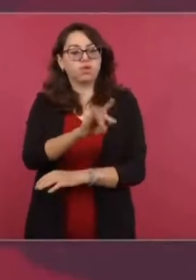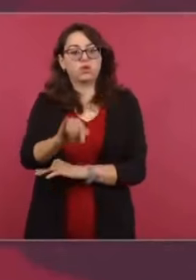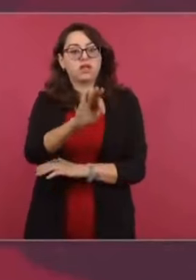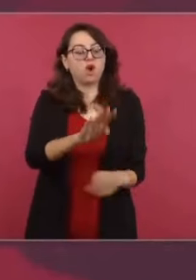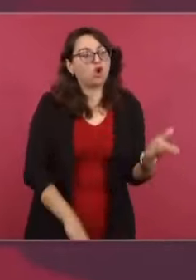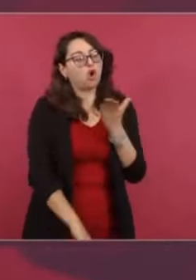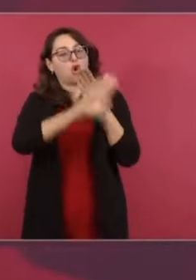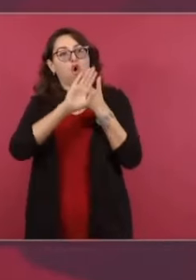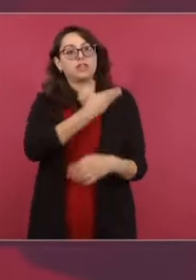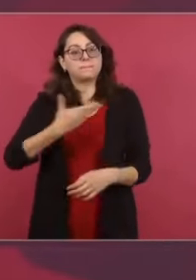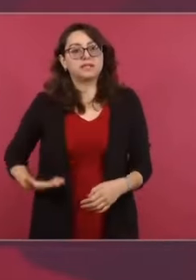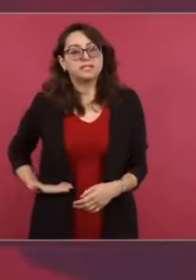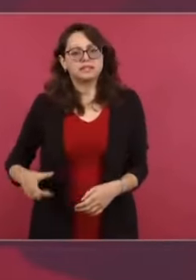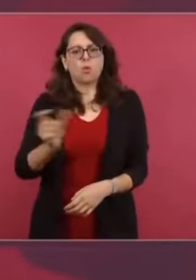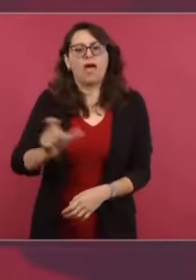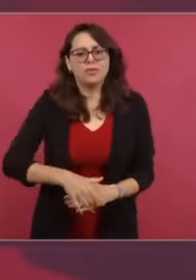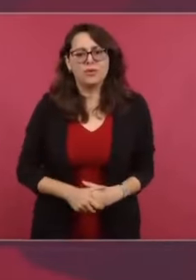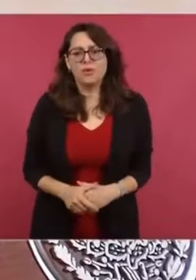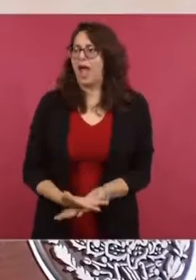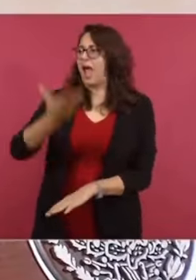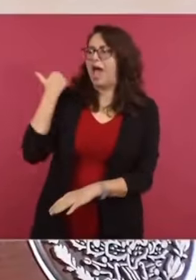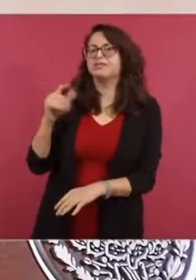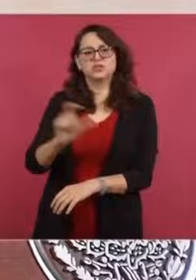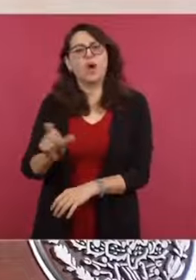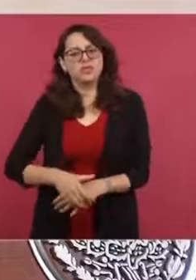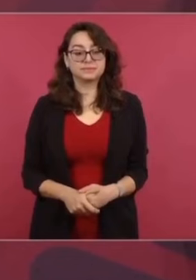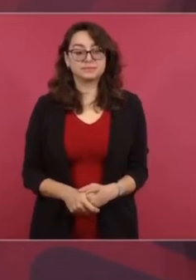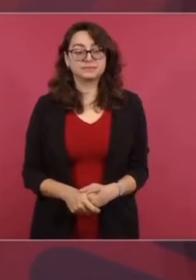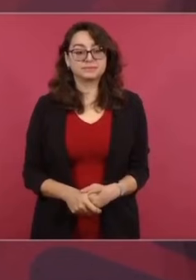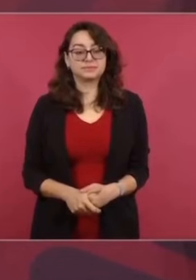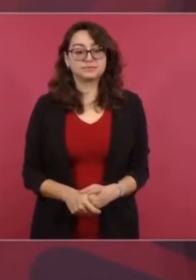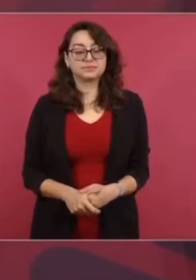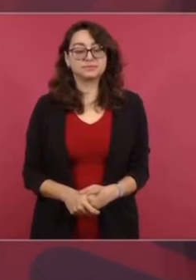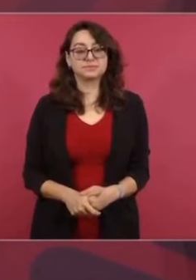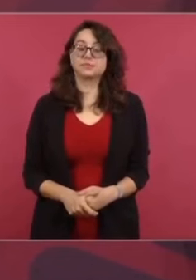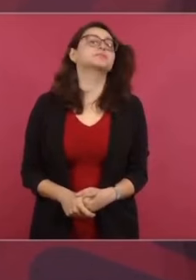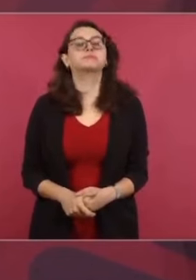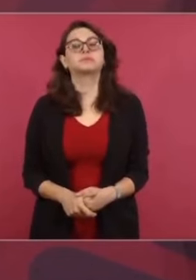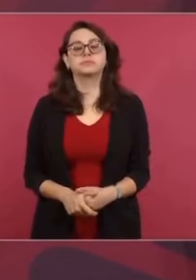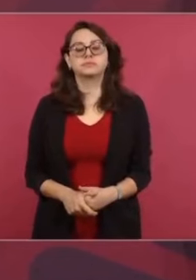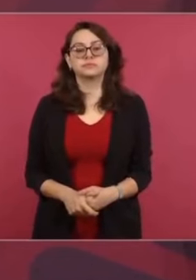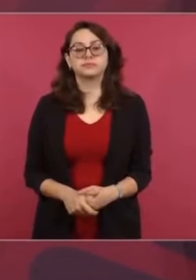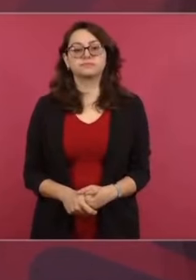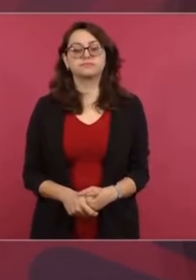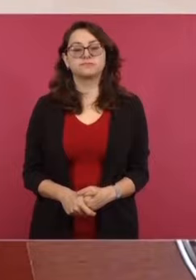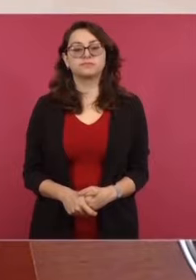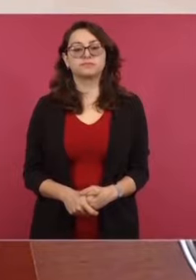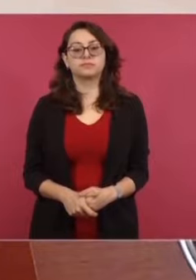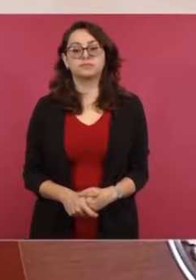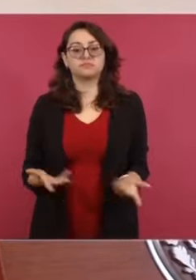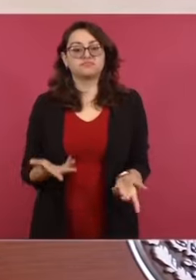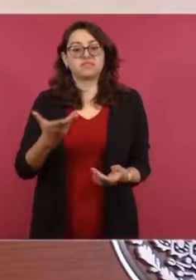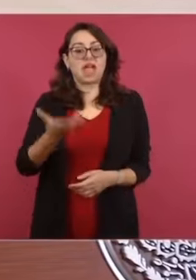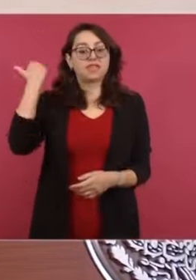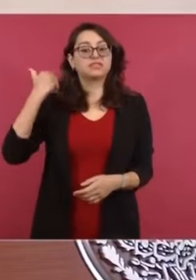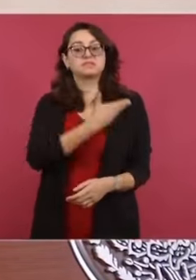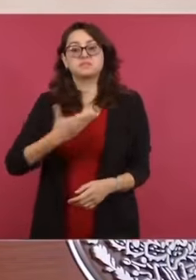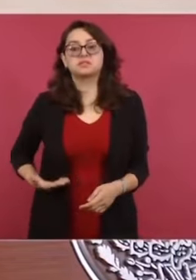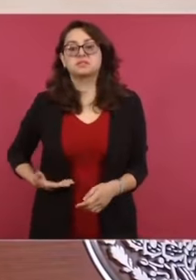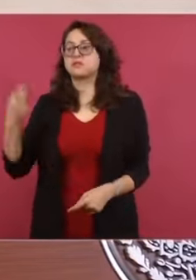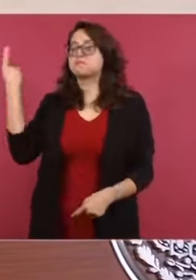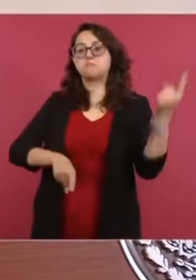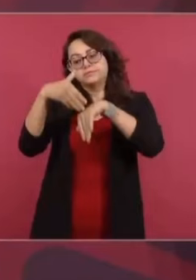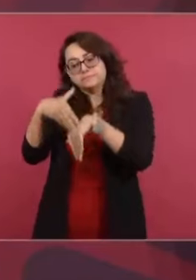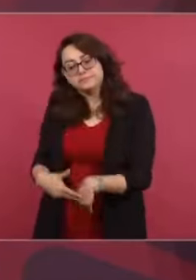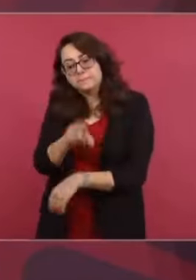Ejecutivo en la historia? Nunca. O sea, era el Ejecutivo el poder